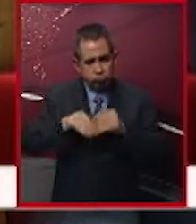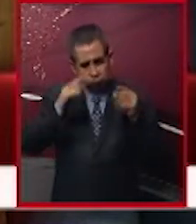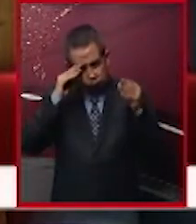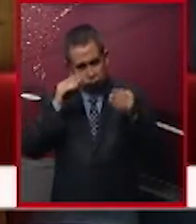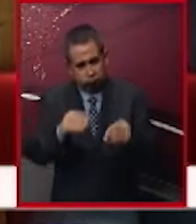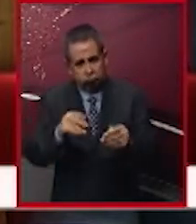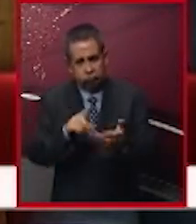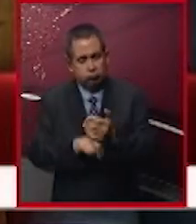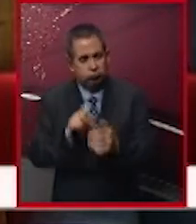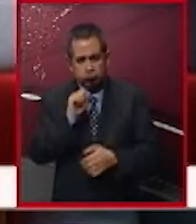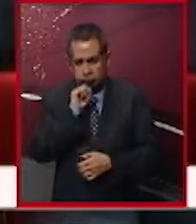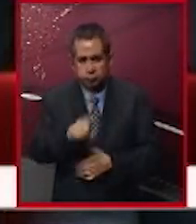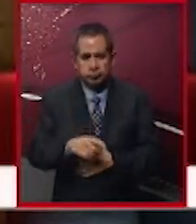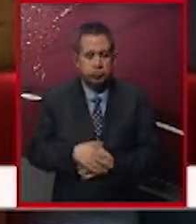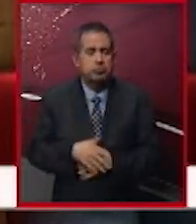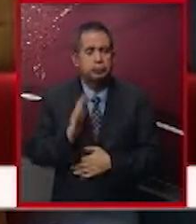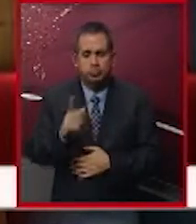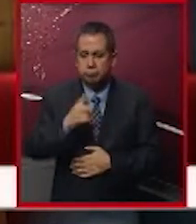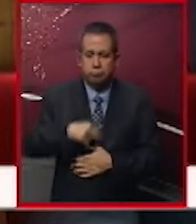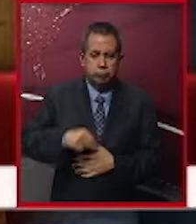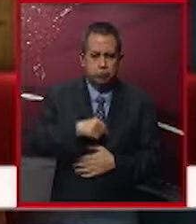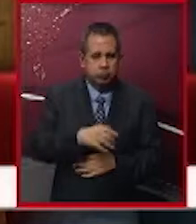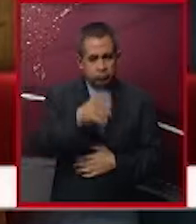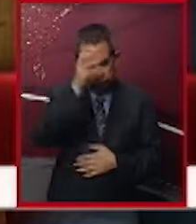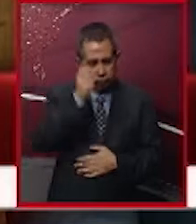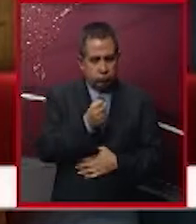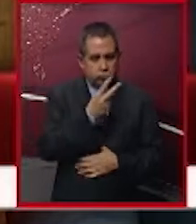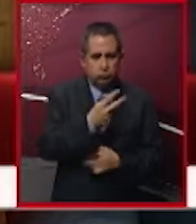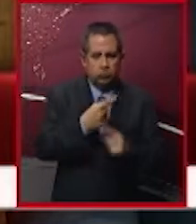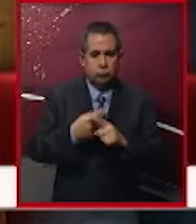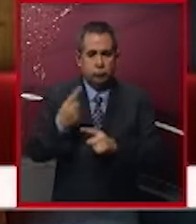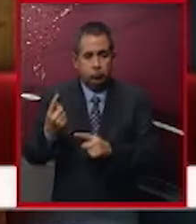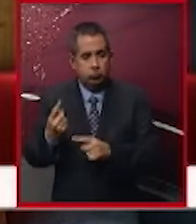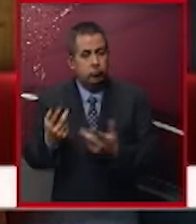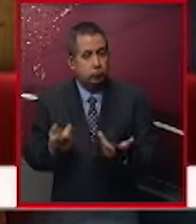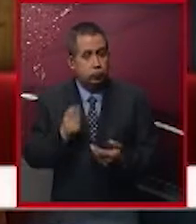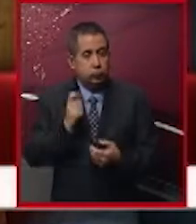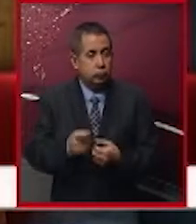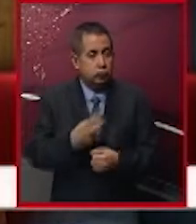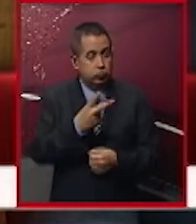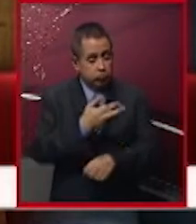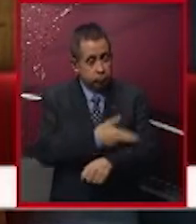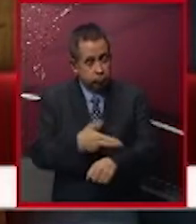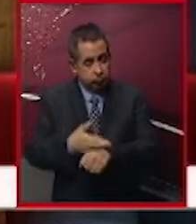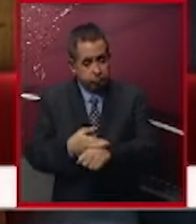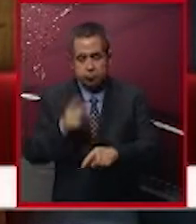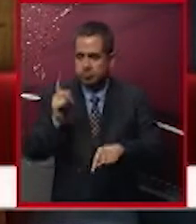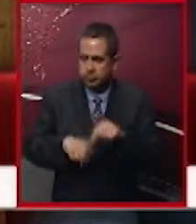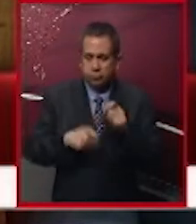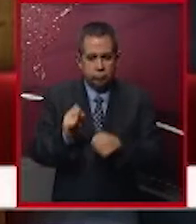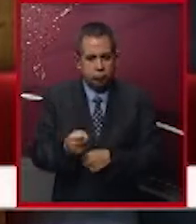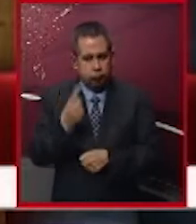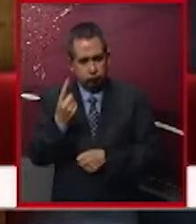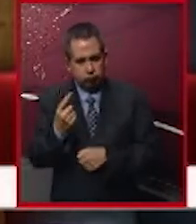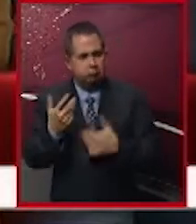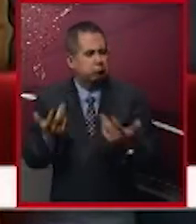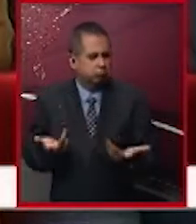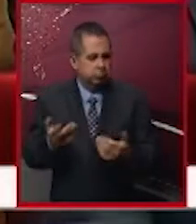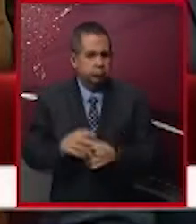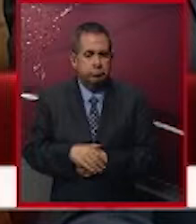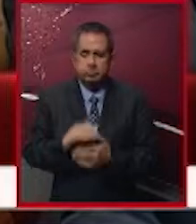dirección. Logramos aplicar el acuerdo 2x1, que por cada nuevo trámite hay que eliminar 2, y con ello hemos logrado